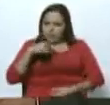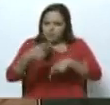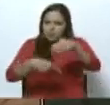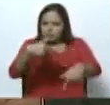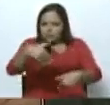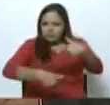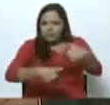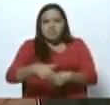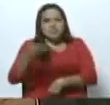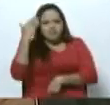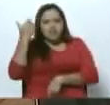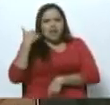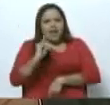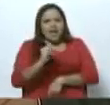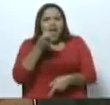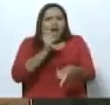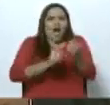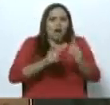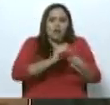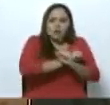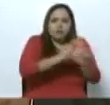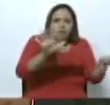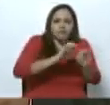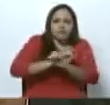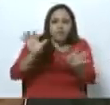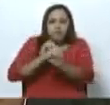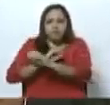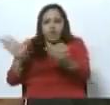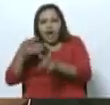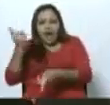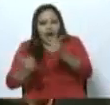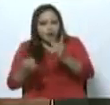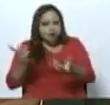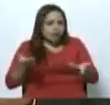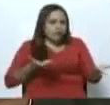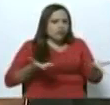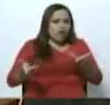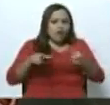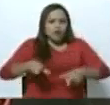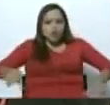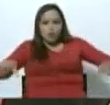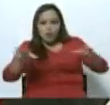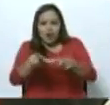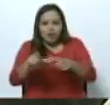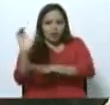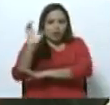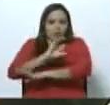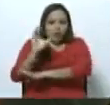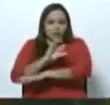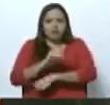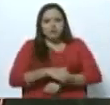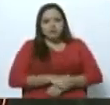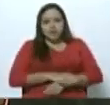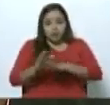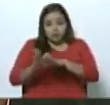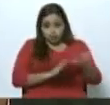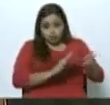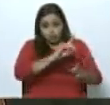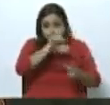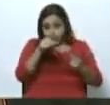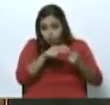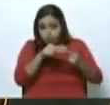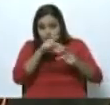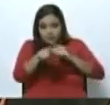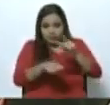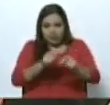tomando en consideración que también se registraron unas explosiones en algunos sectores de Colombia. Y en segundo lugar, mañana se